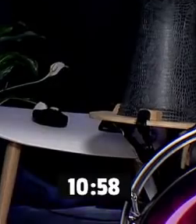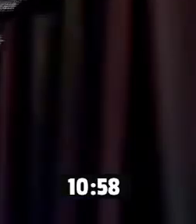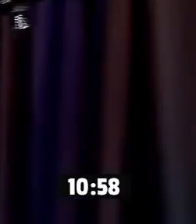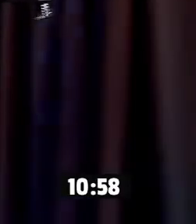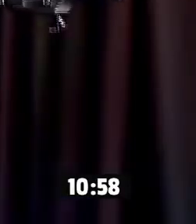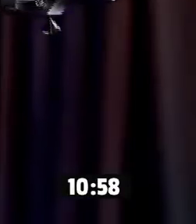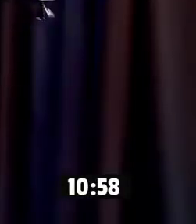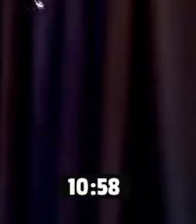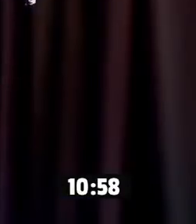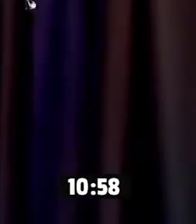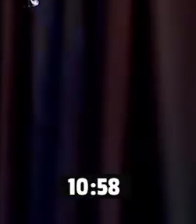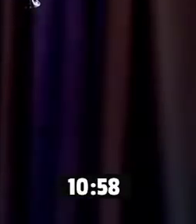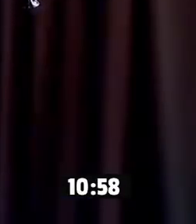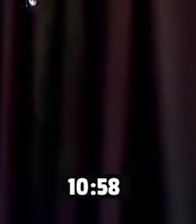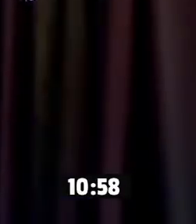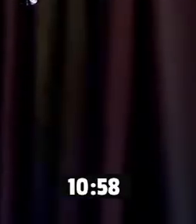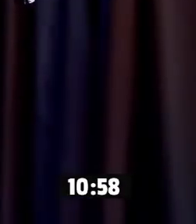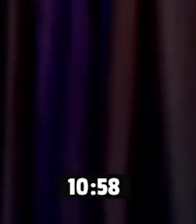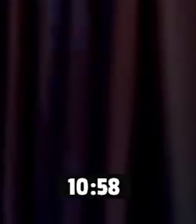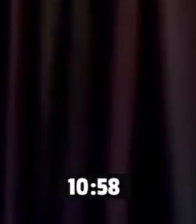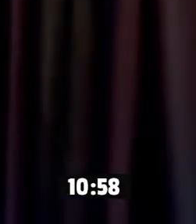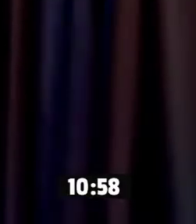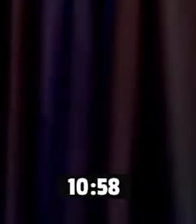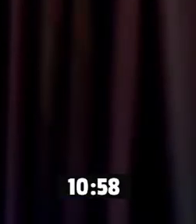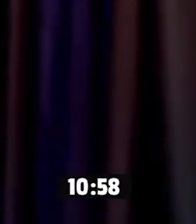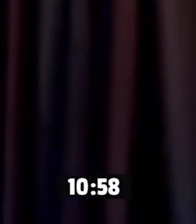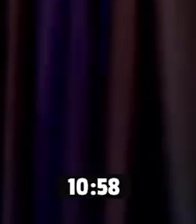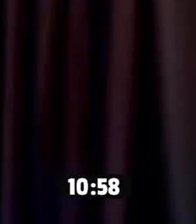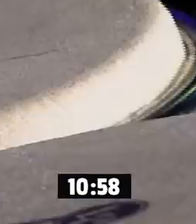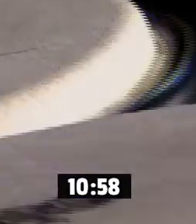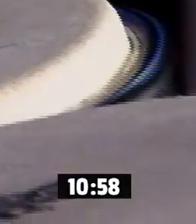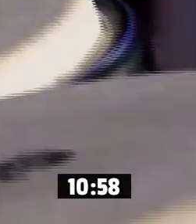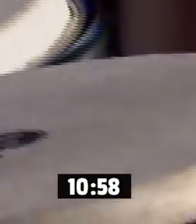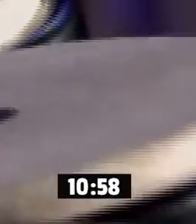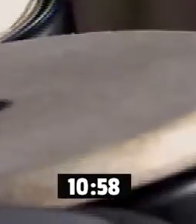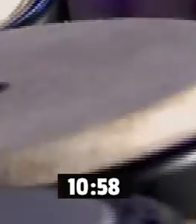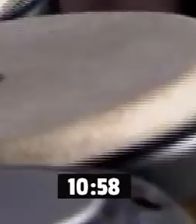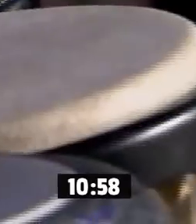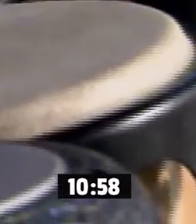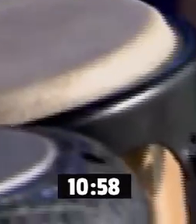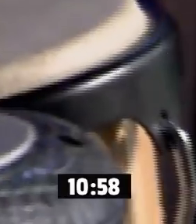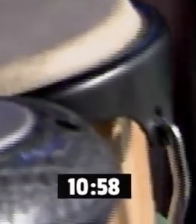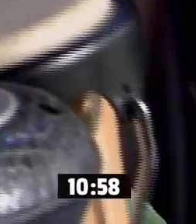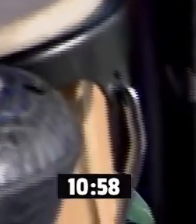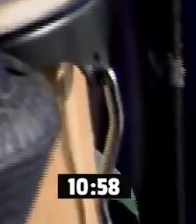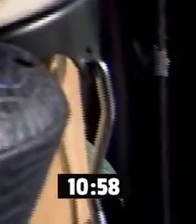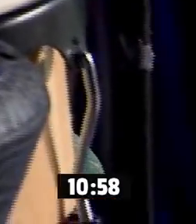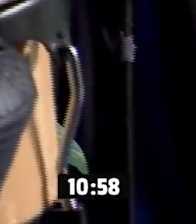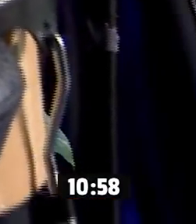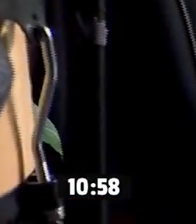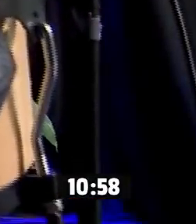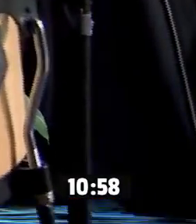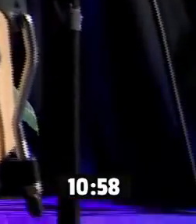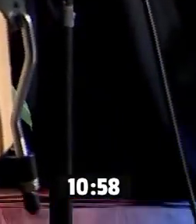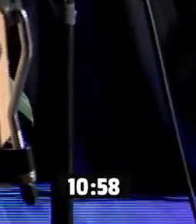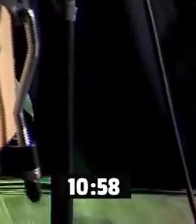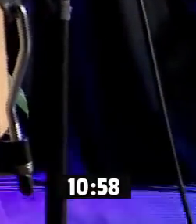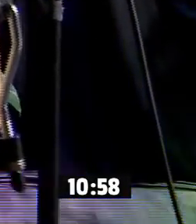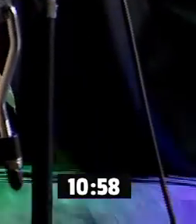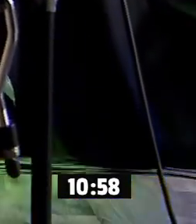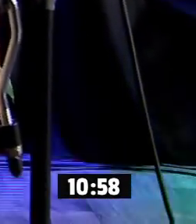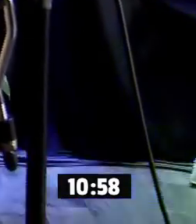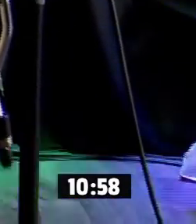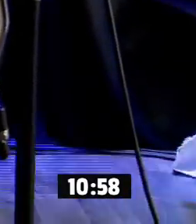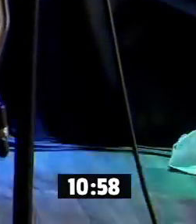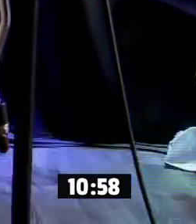respuestas que se esconden en la debilidad. Fue dado de ese